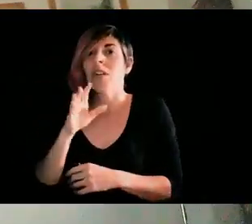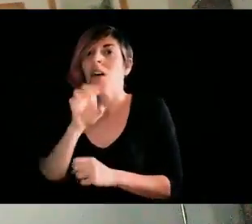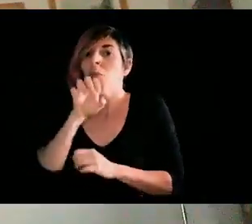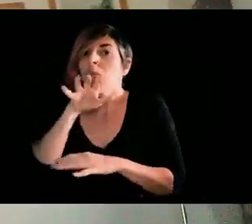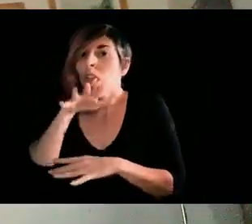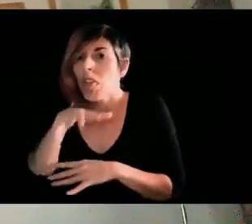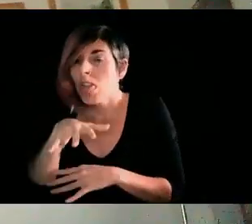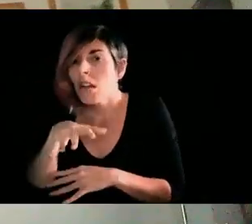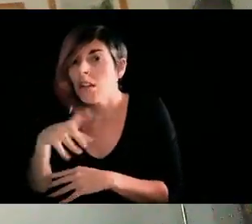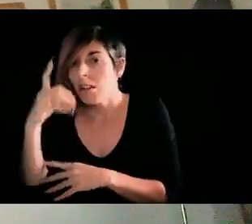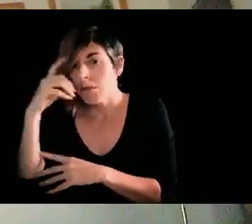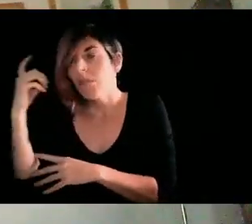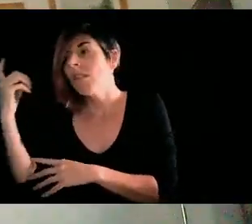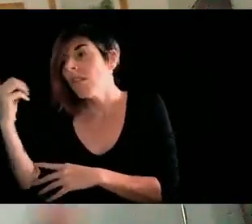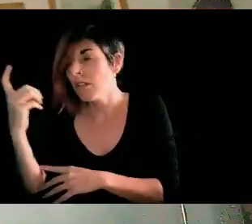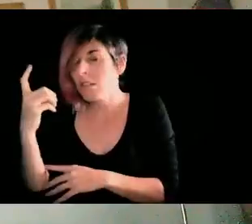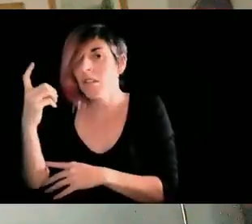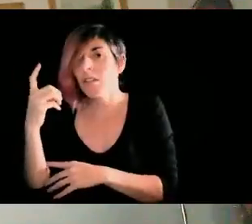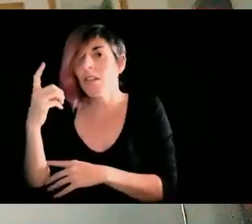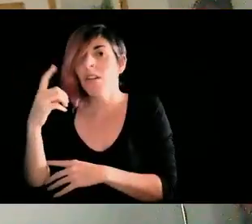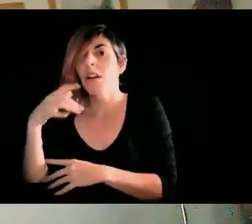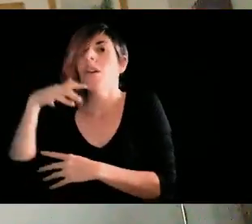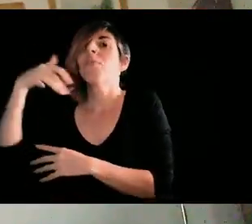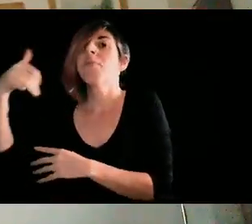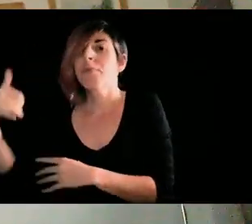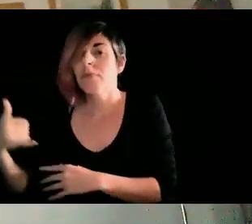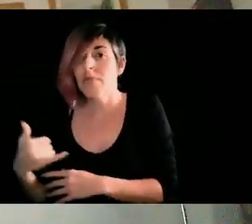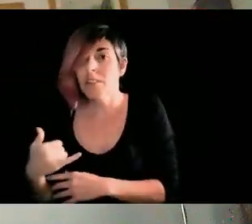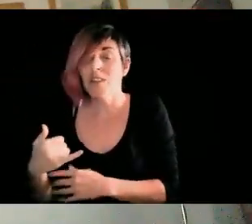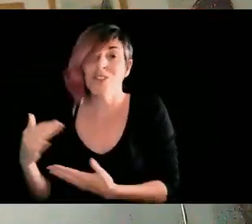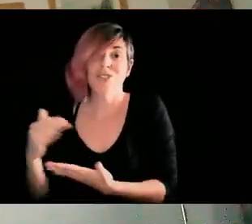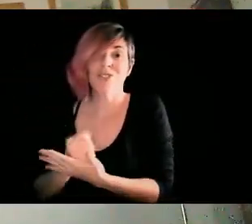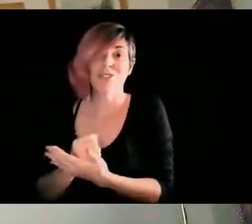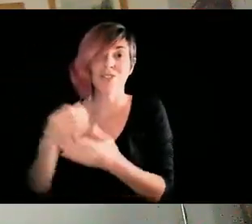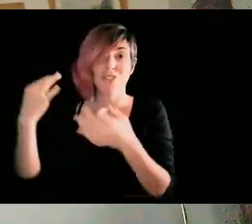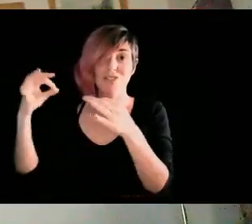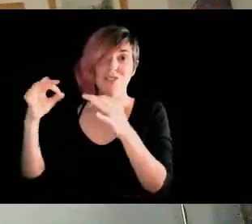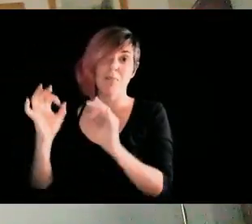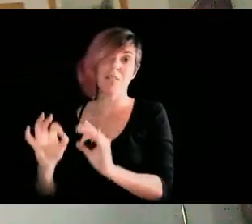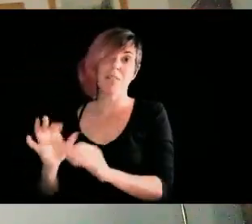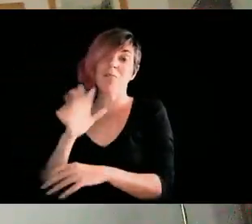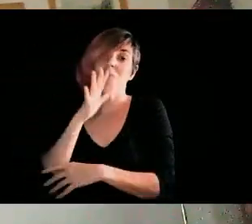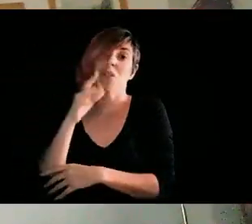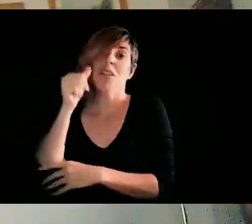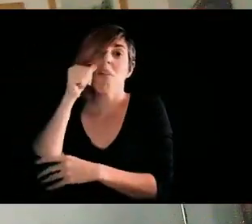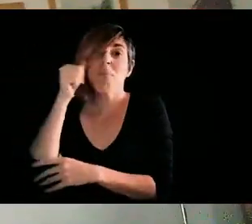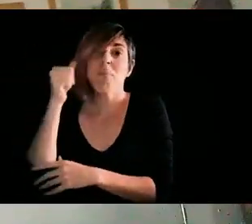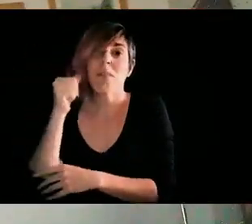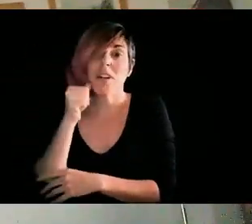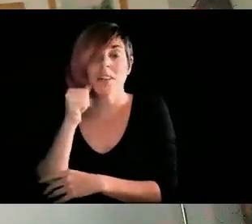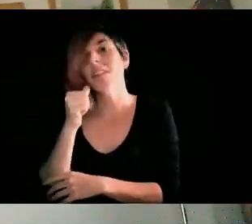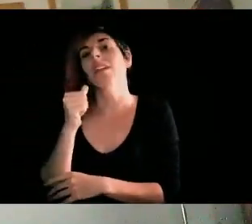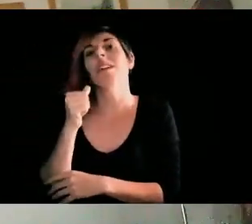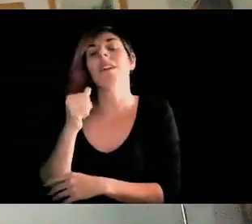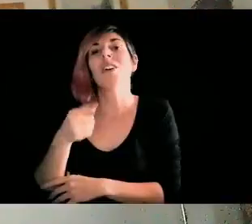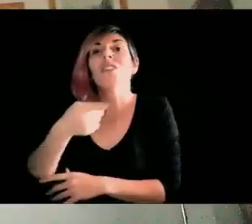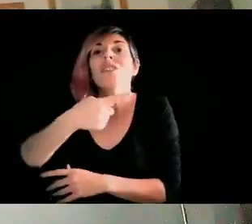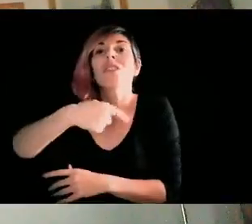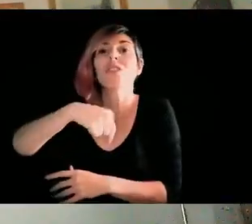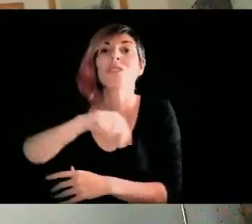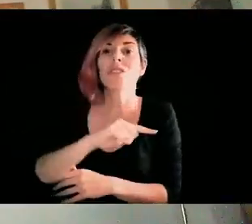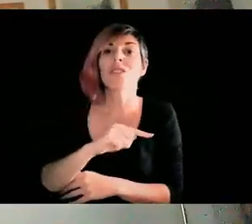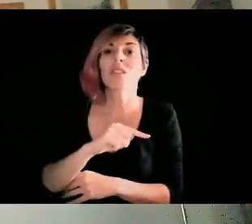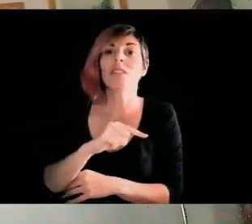sus náuseas, sus vómitos, su malestar, su agotamiento, su fatiga es normal. porque se ha quedado embarazada.